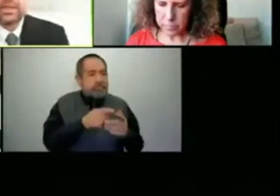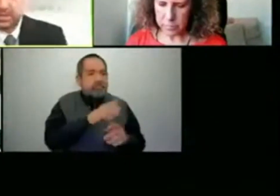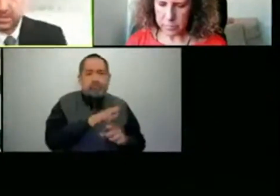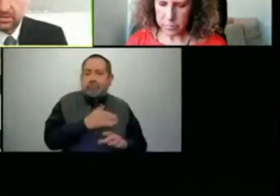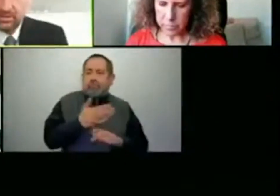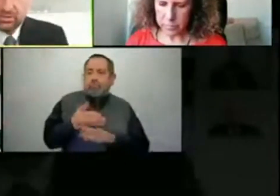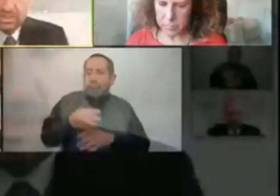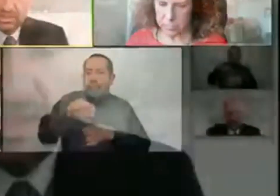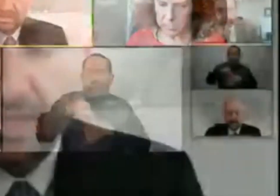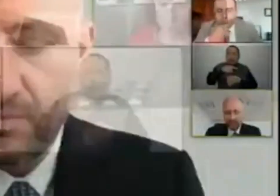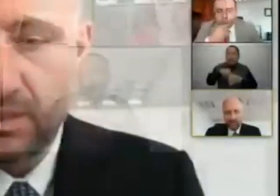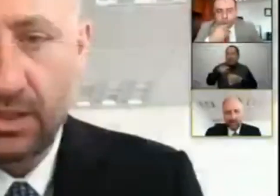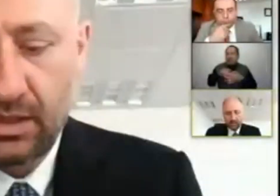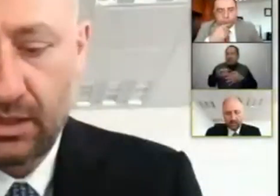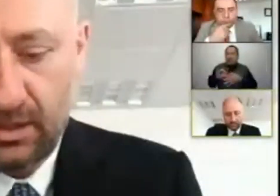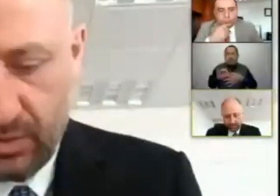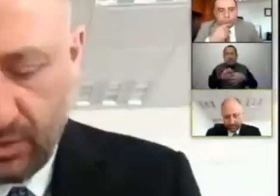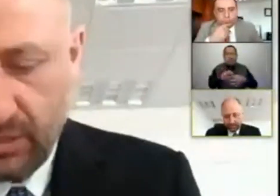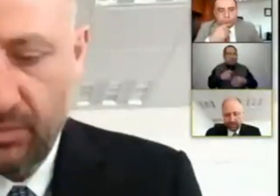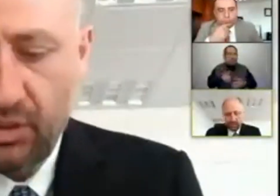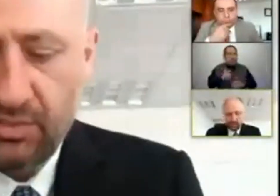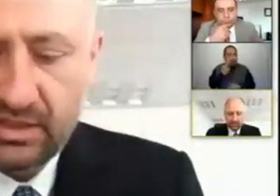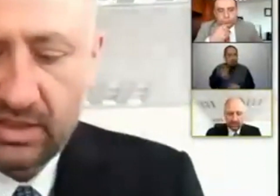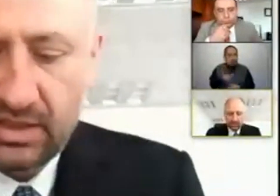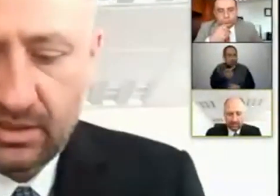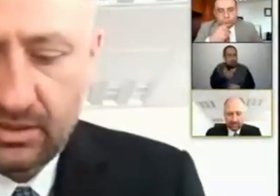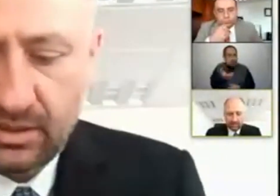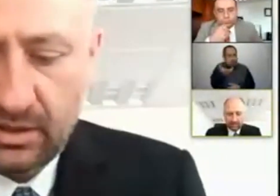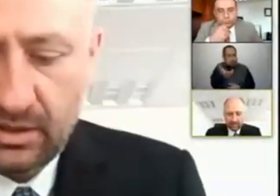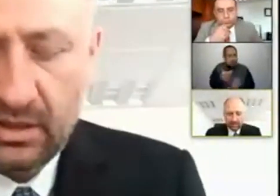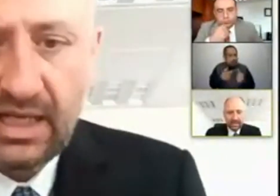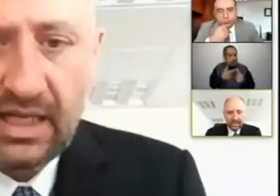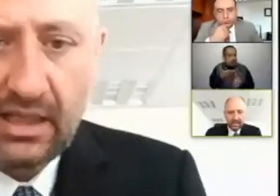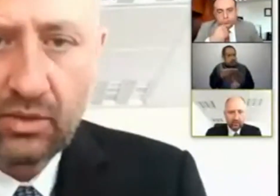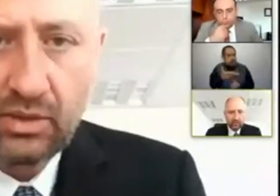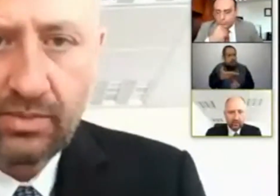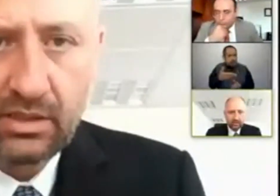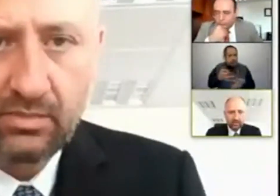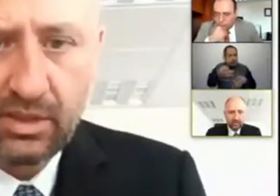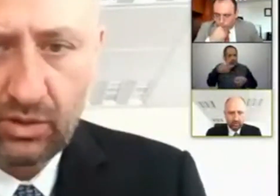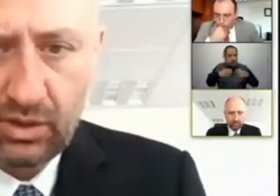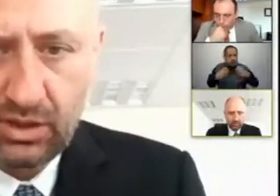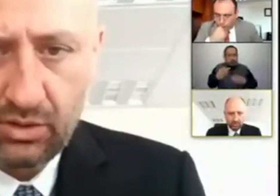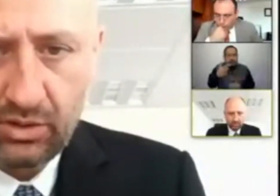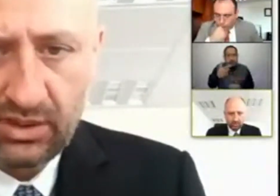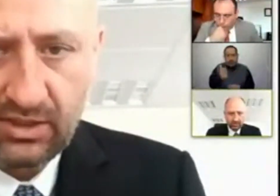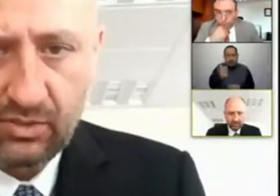y del gobierno del estado. Para Noticias TVT, Flor García.